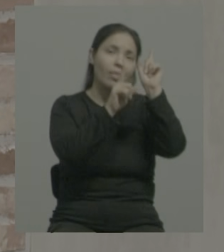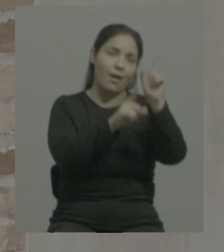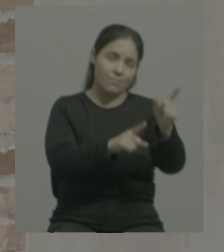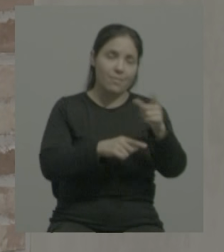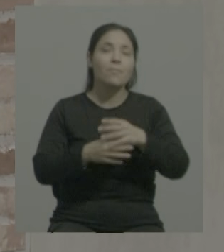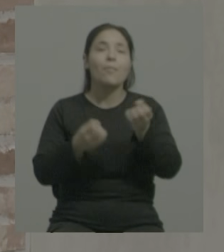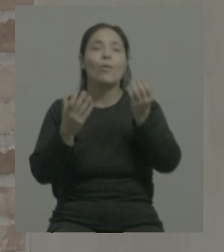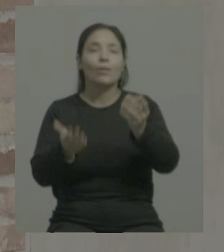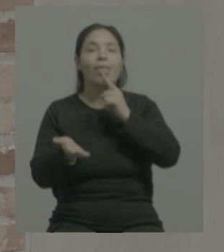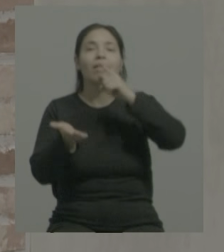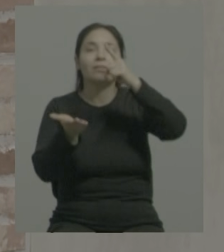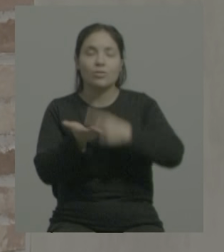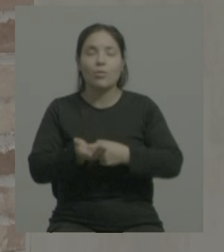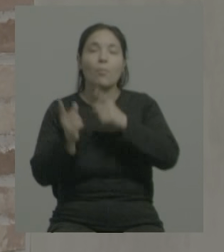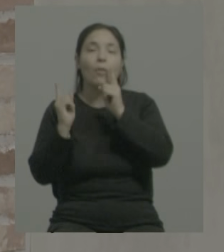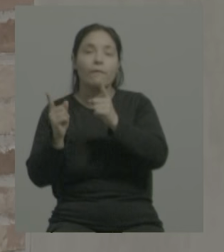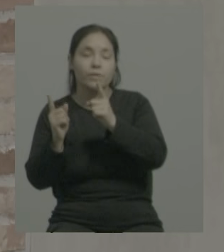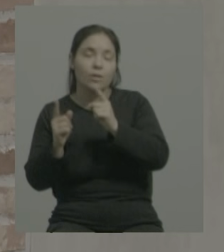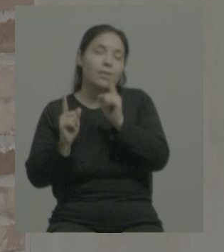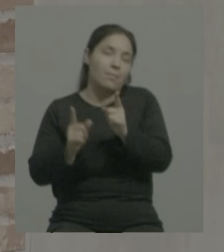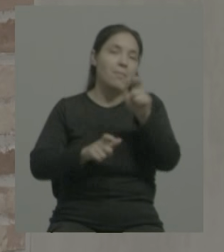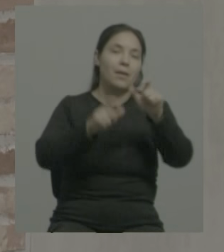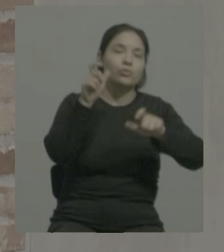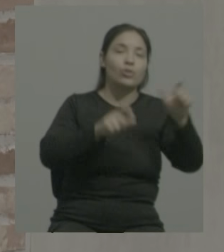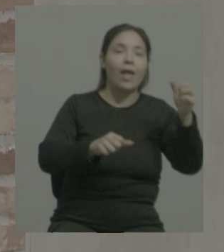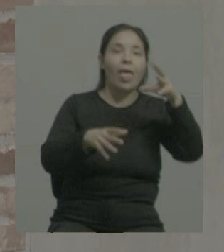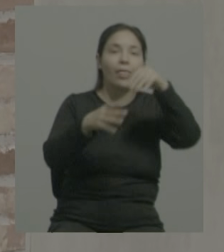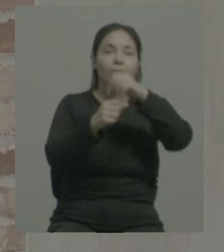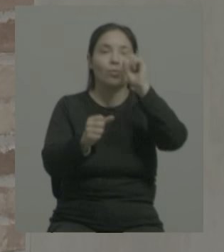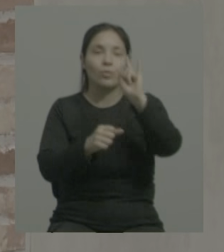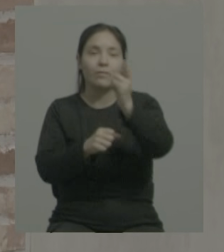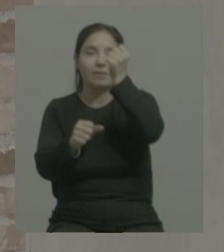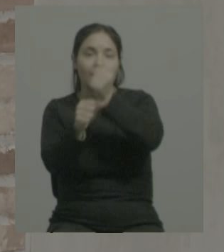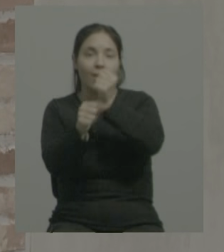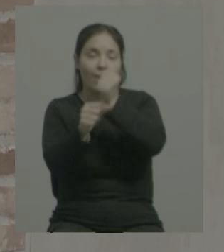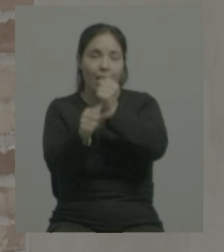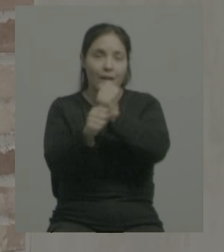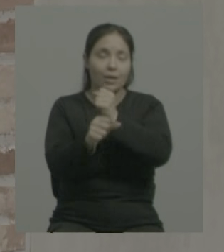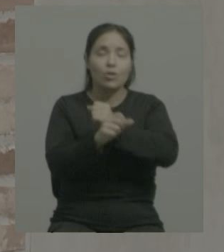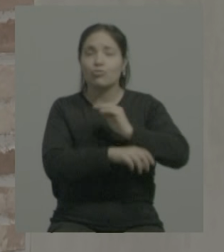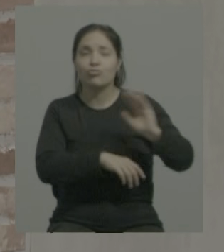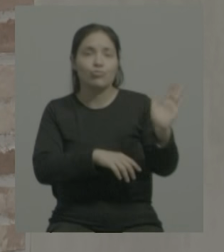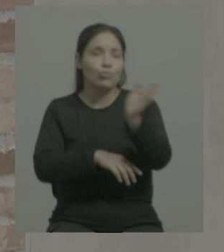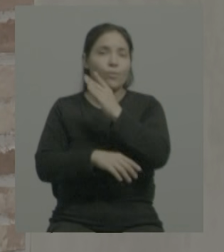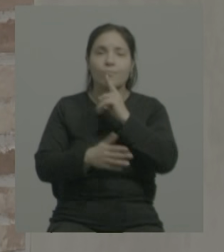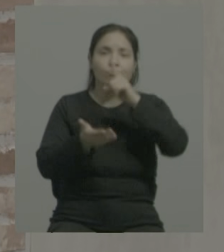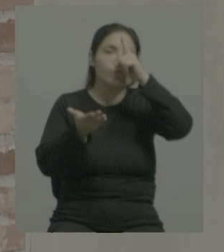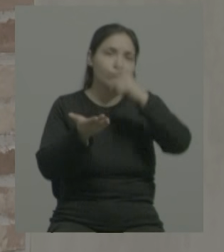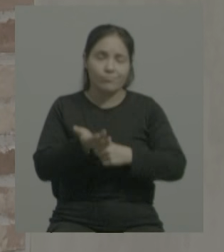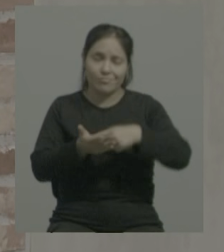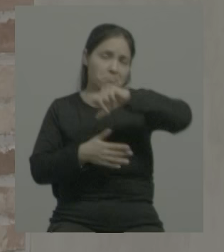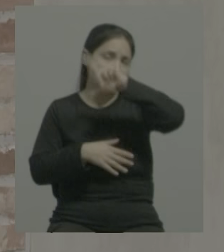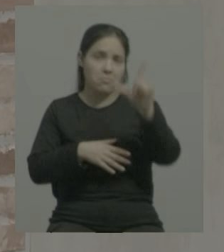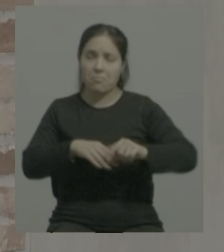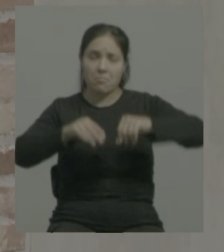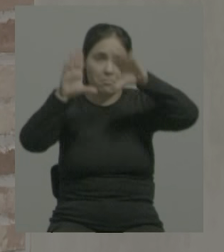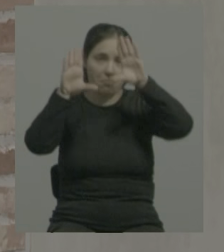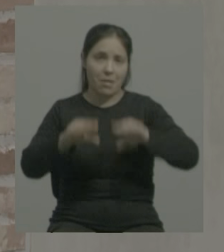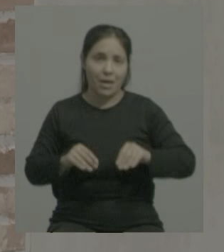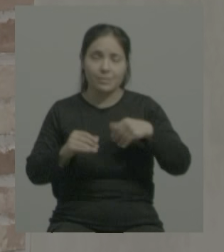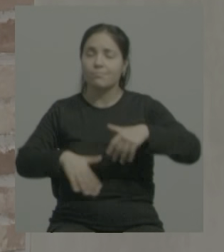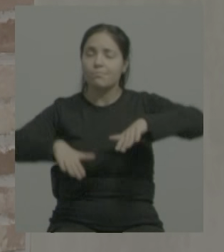tomado los docentes y no docentes, trabajadores de la universidad, de las universidades públicas del país, de